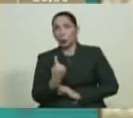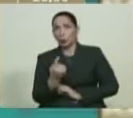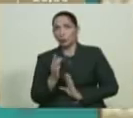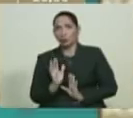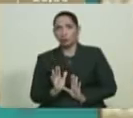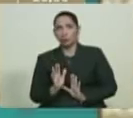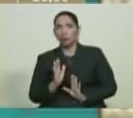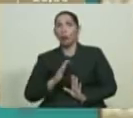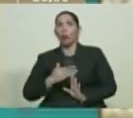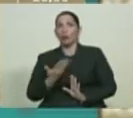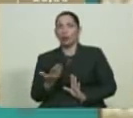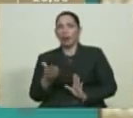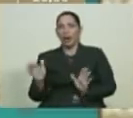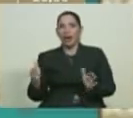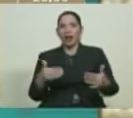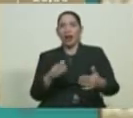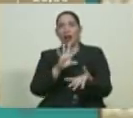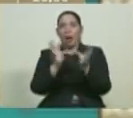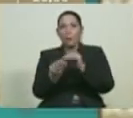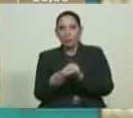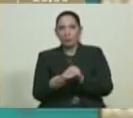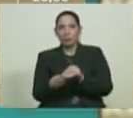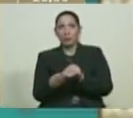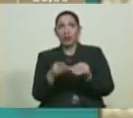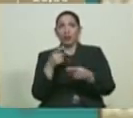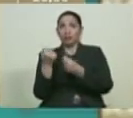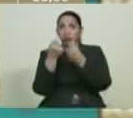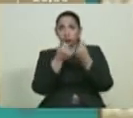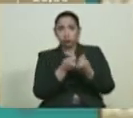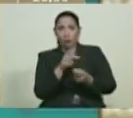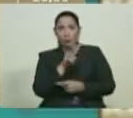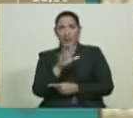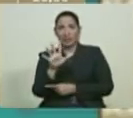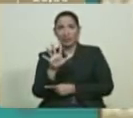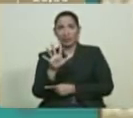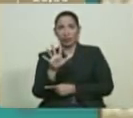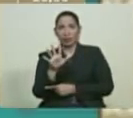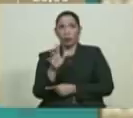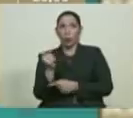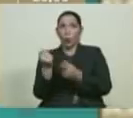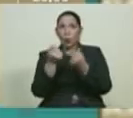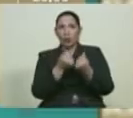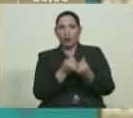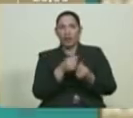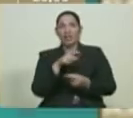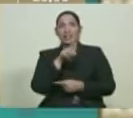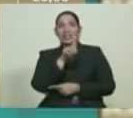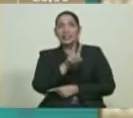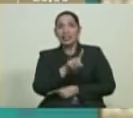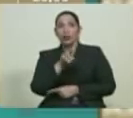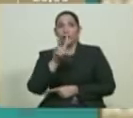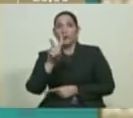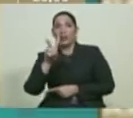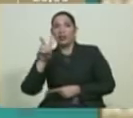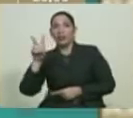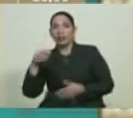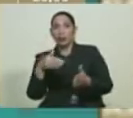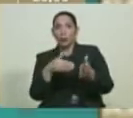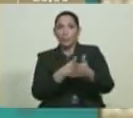lo que provenía de la caja CLAP, pero costaban estos 25 rubros, Oscar, costaban